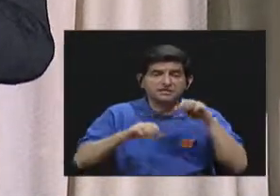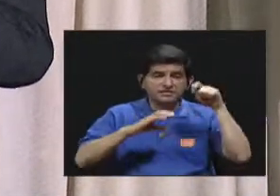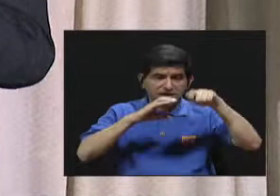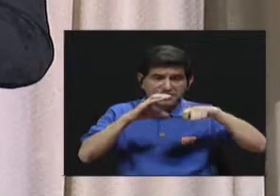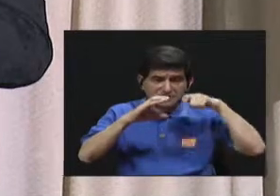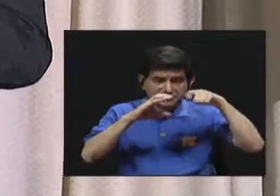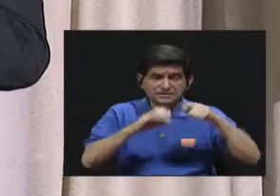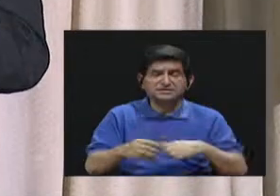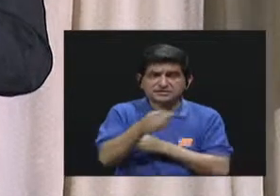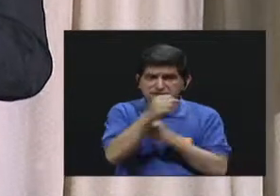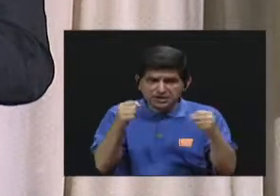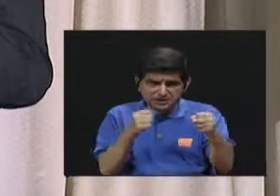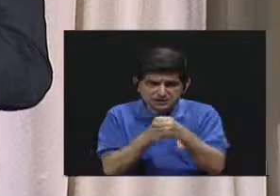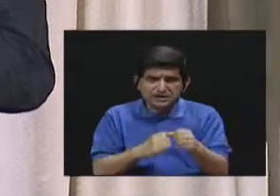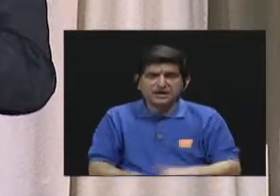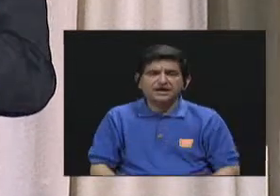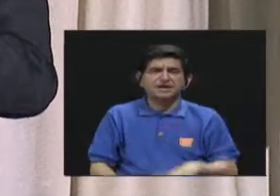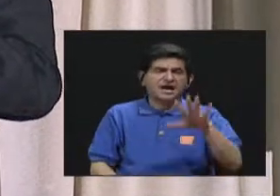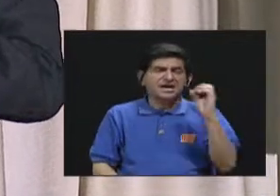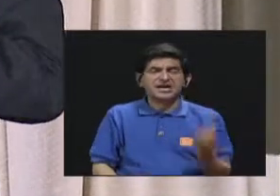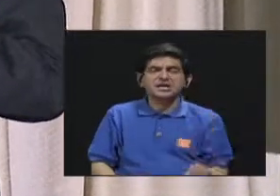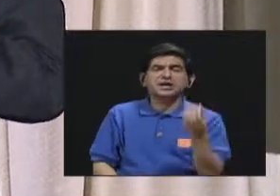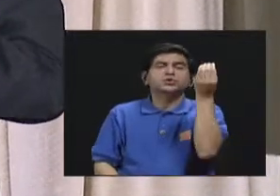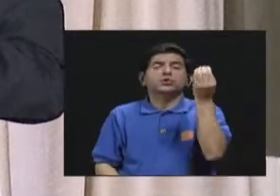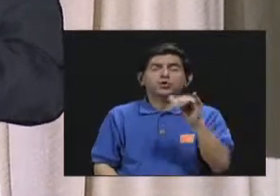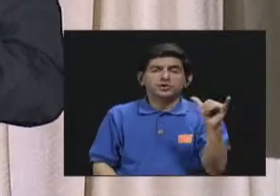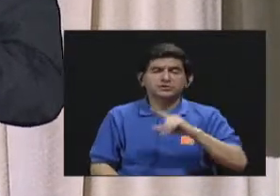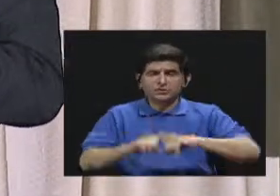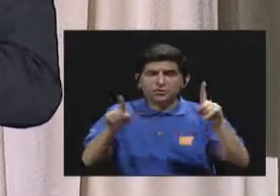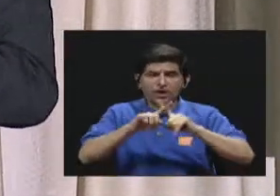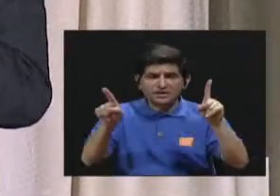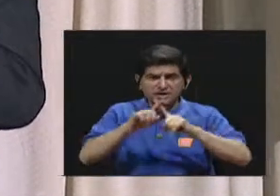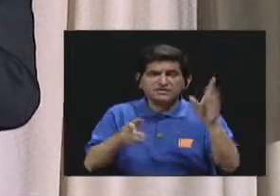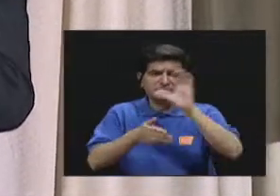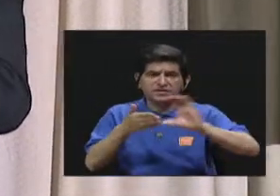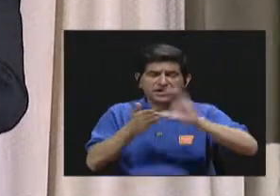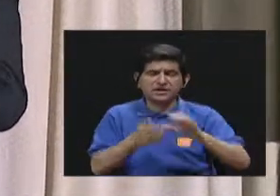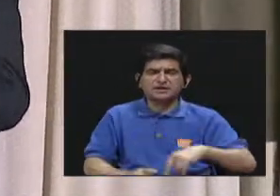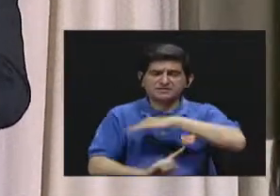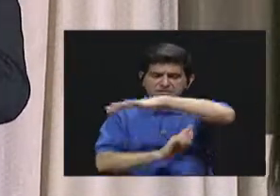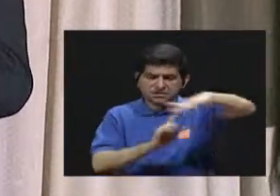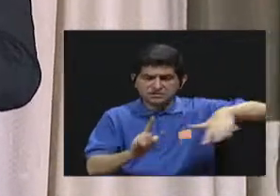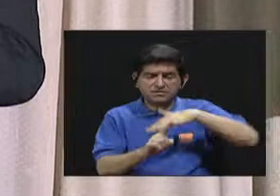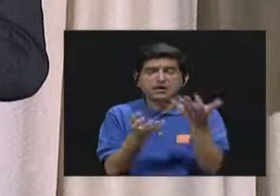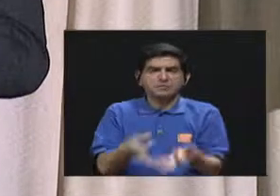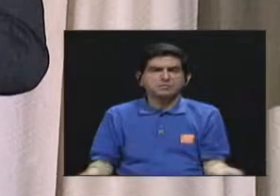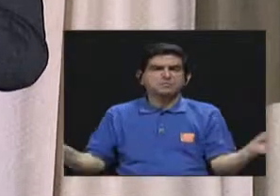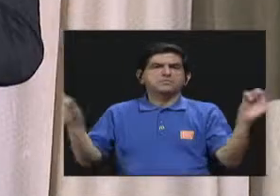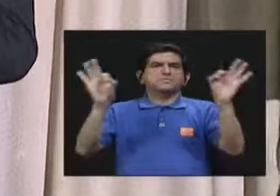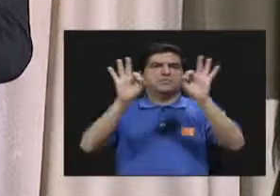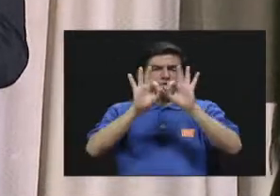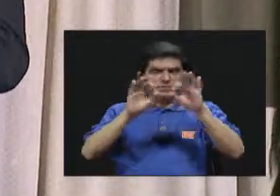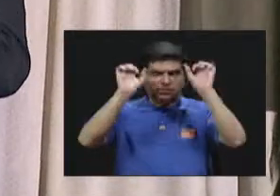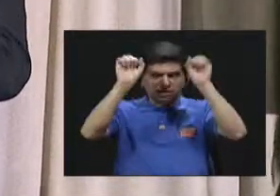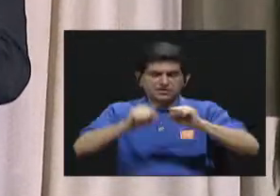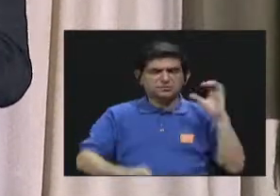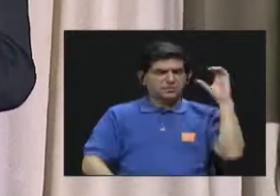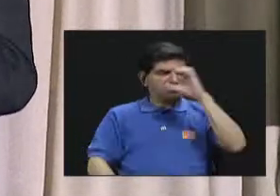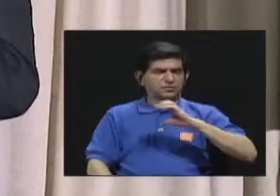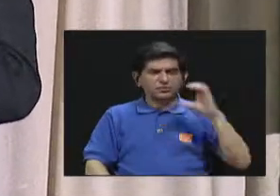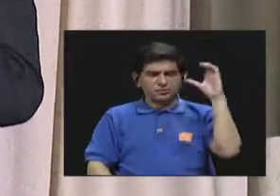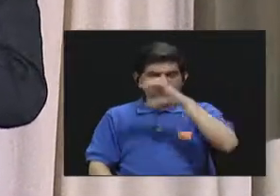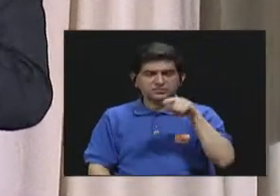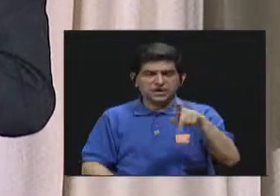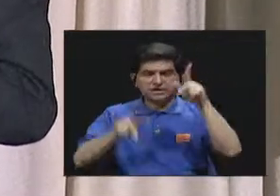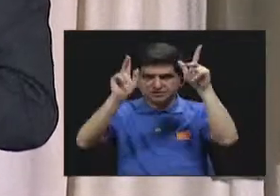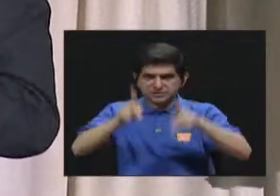número aproximado de 500 jóvenes de diferentes colegios de la periferia, que para nosotros es muy importante entonces ir a buscar a esos públicos, no solo